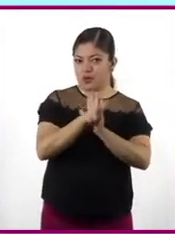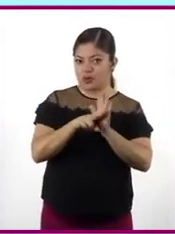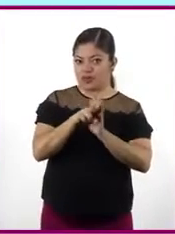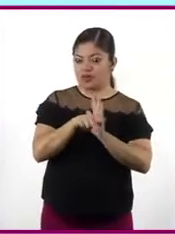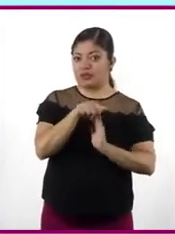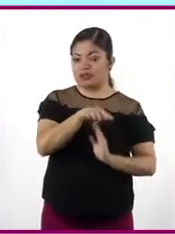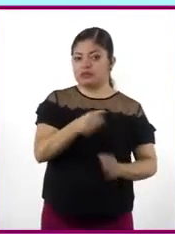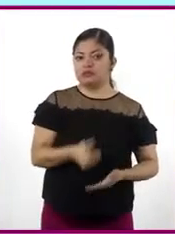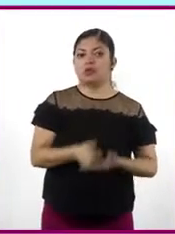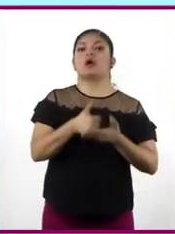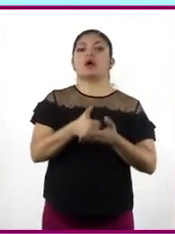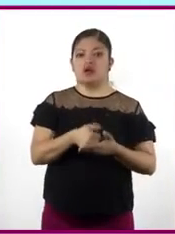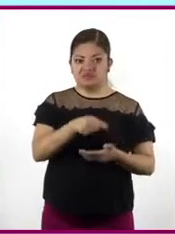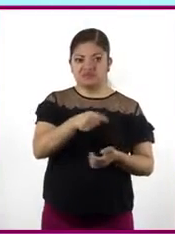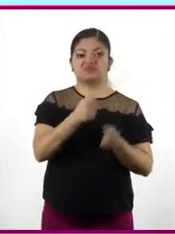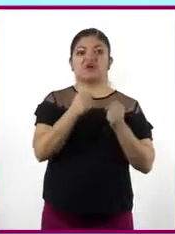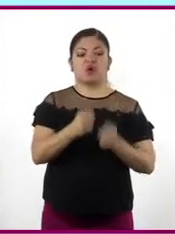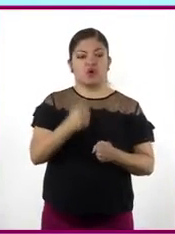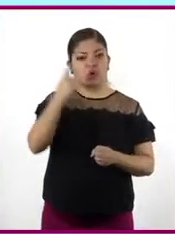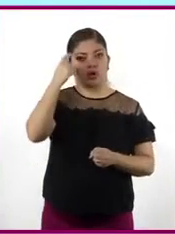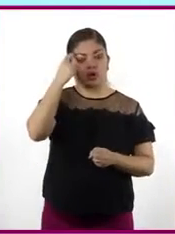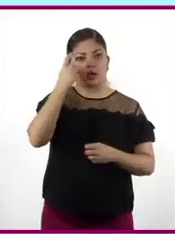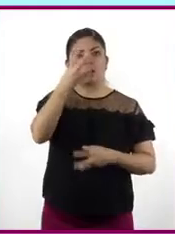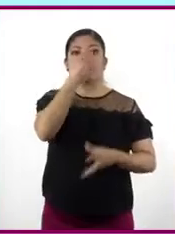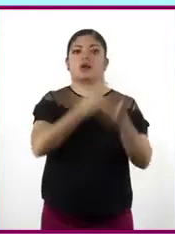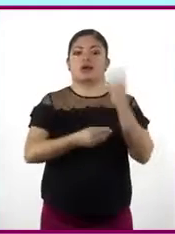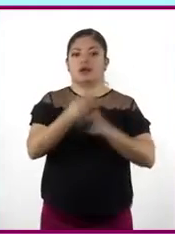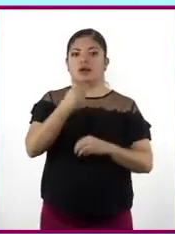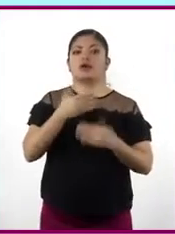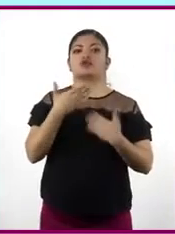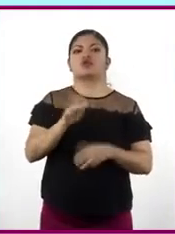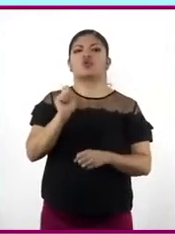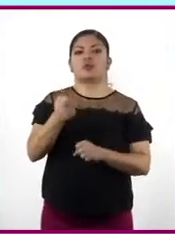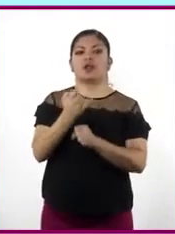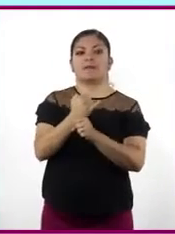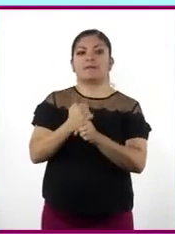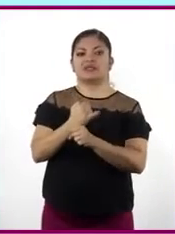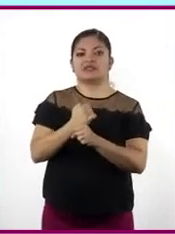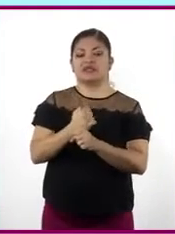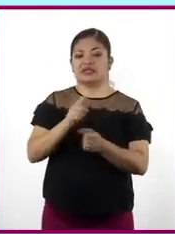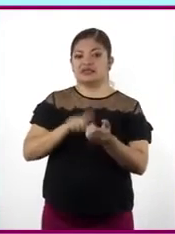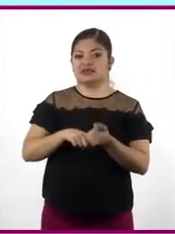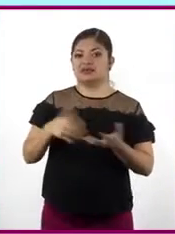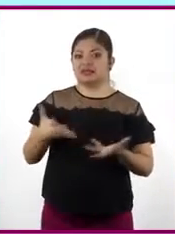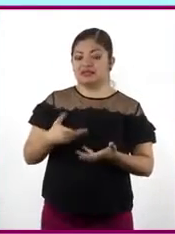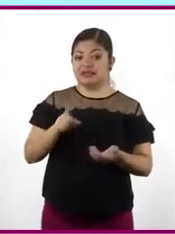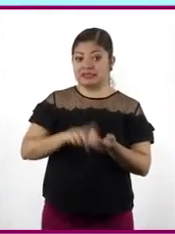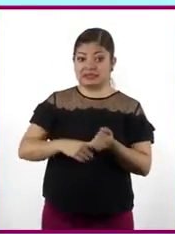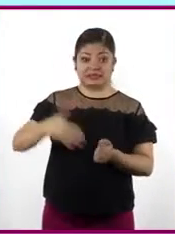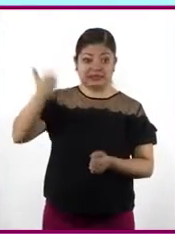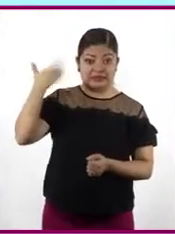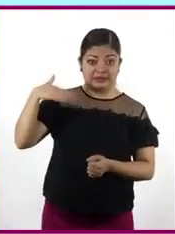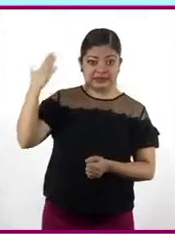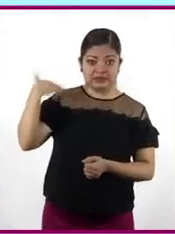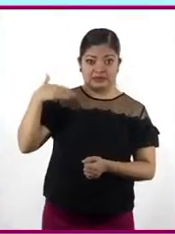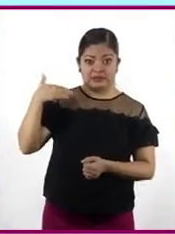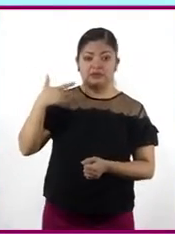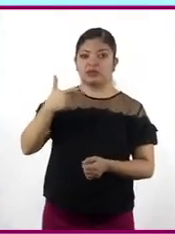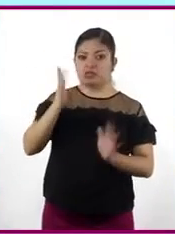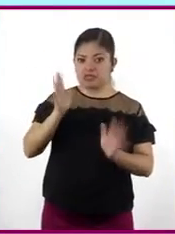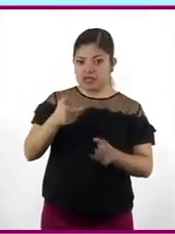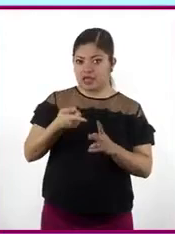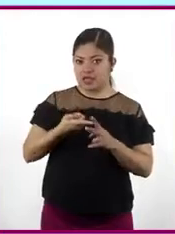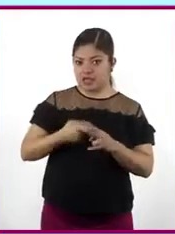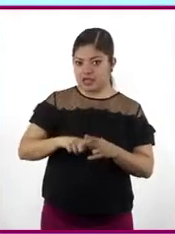que les ayudará a enriquecer sus conocimientos acerca de la investigación del estudio de caso que anteriormente ya han